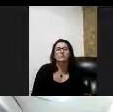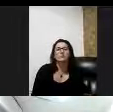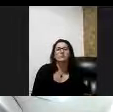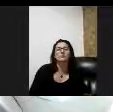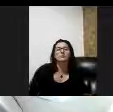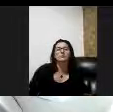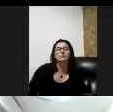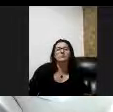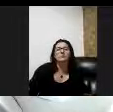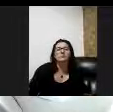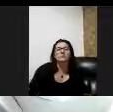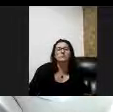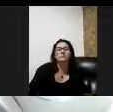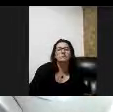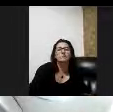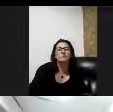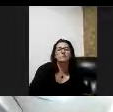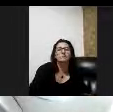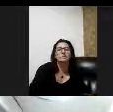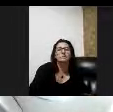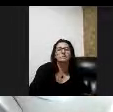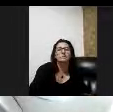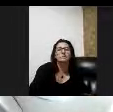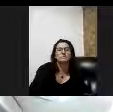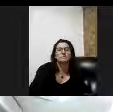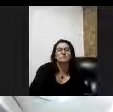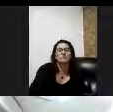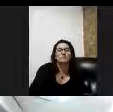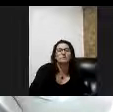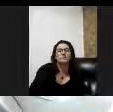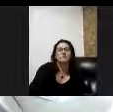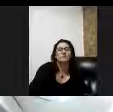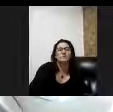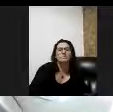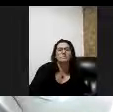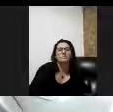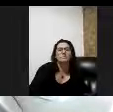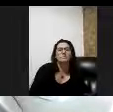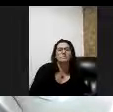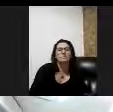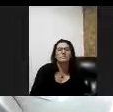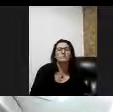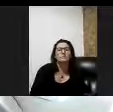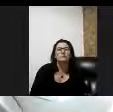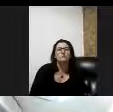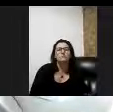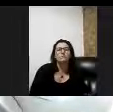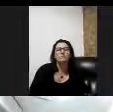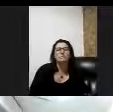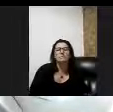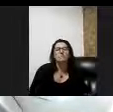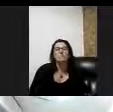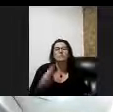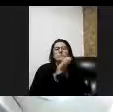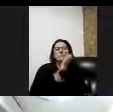riesgo de adquirir VIH y a quienes les podemos ofrecer PrEP de otra manera, ¿no? Quienes tienen frecuentemente sexo anal o vaginal sin condón,